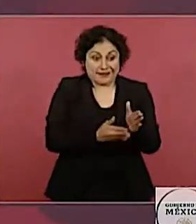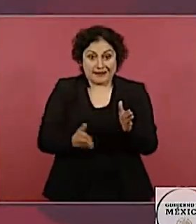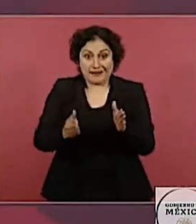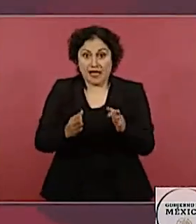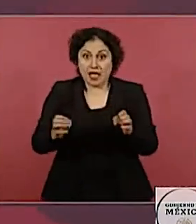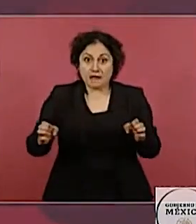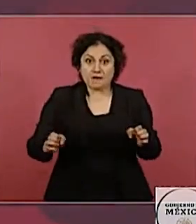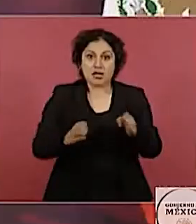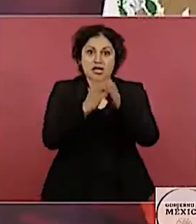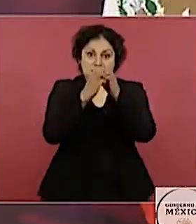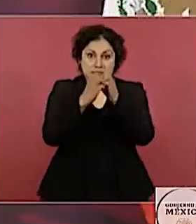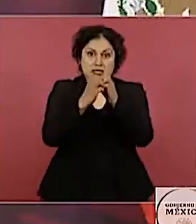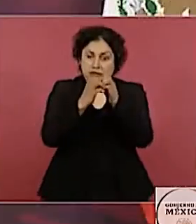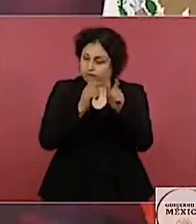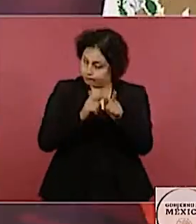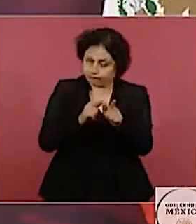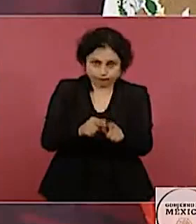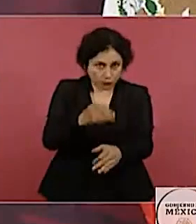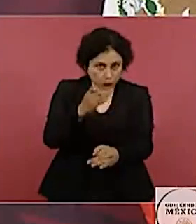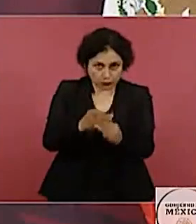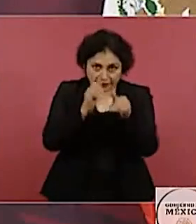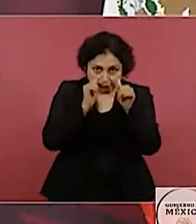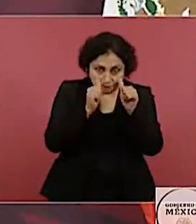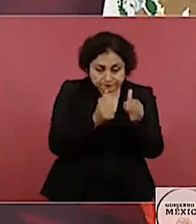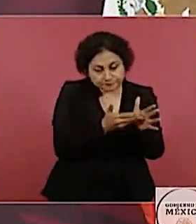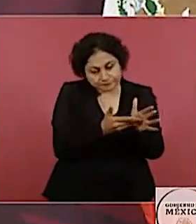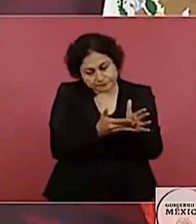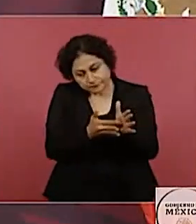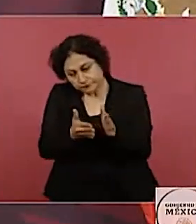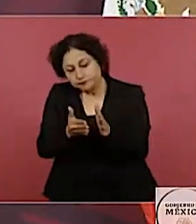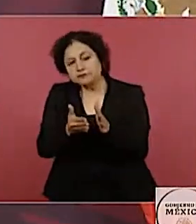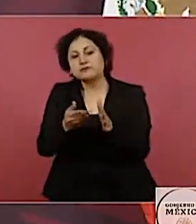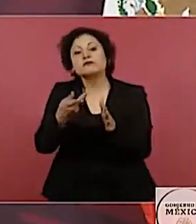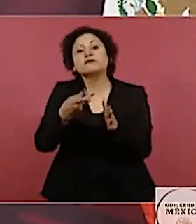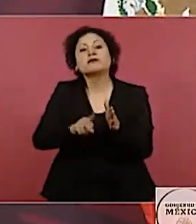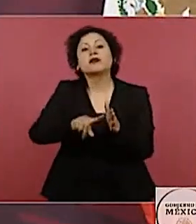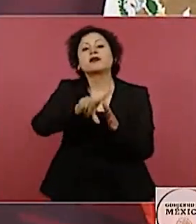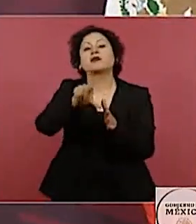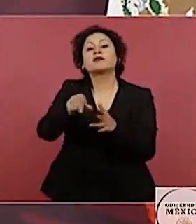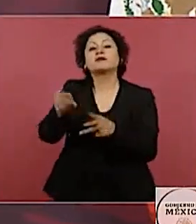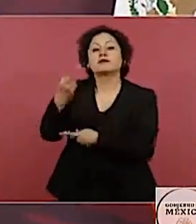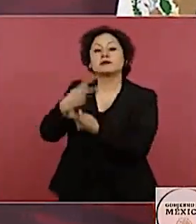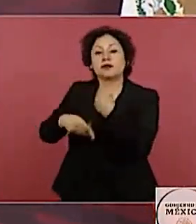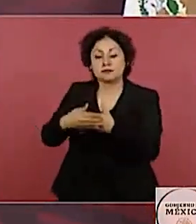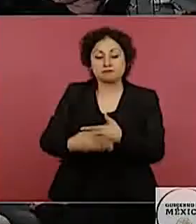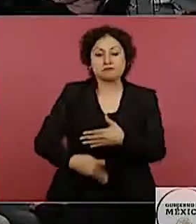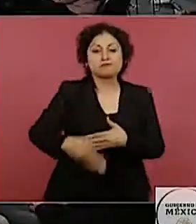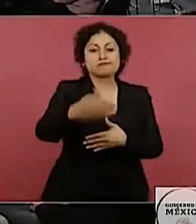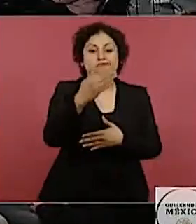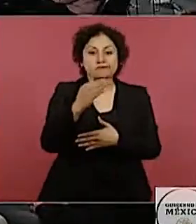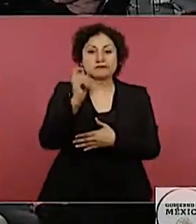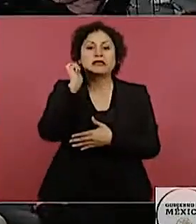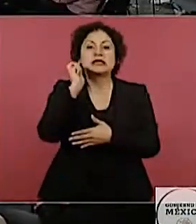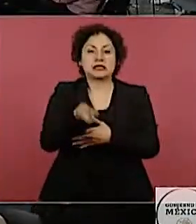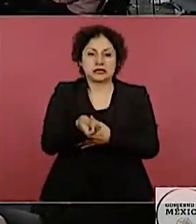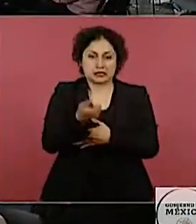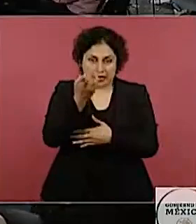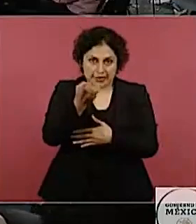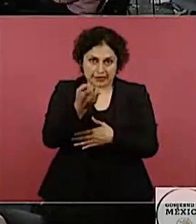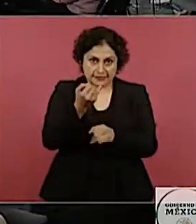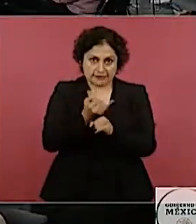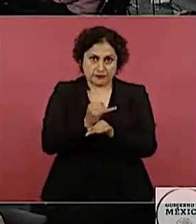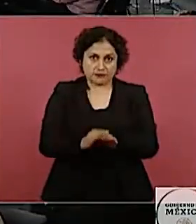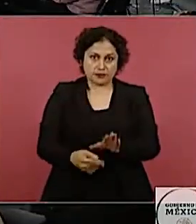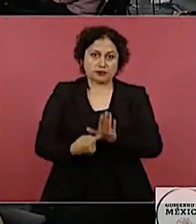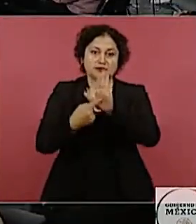continúa estamos atendiendo pero ya lo que se va a hacer hacia adelante